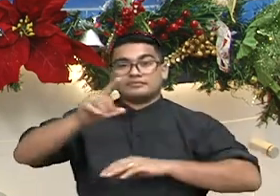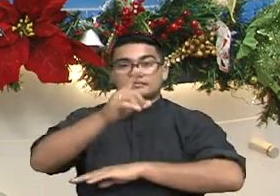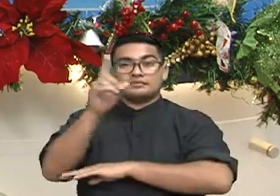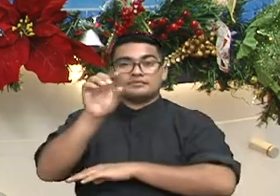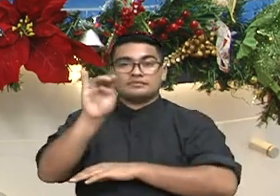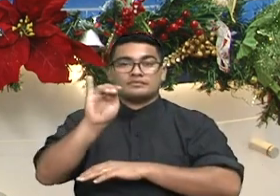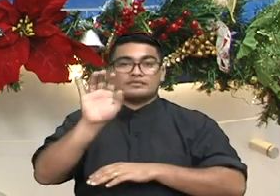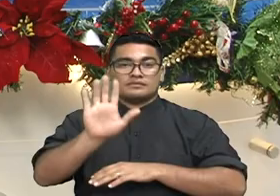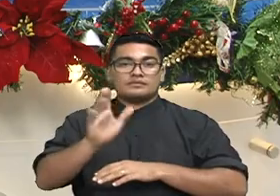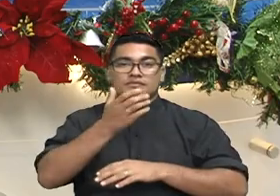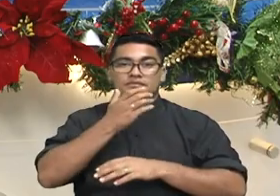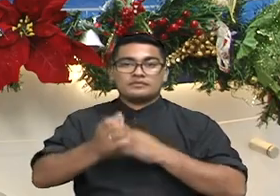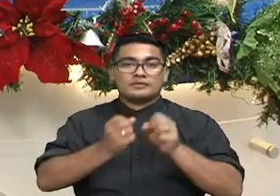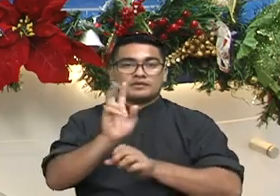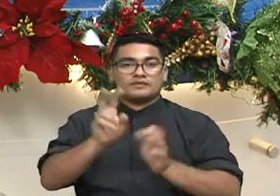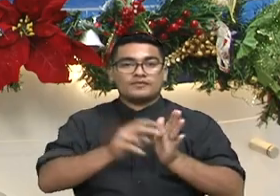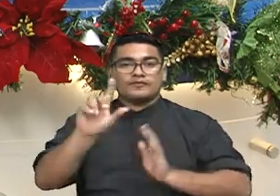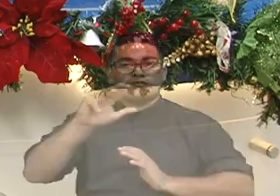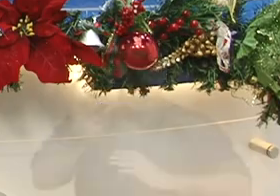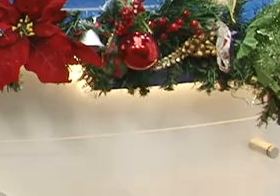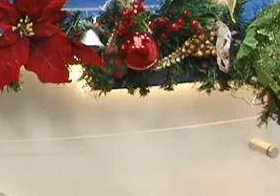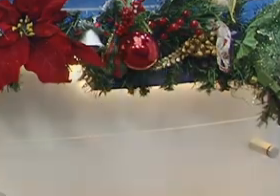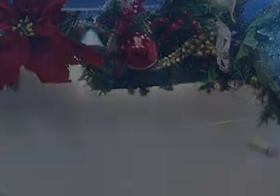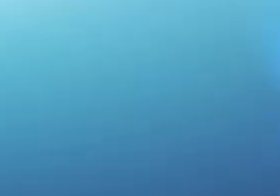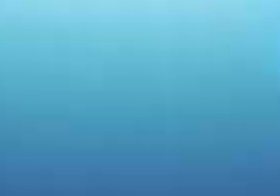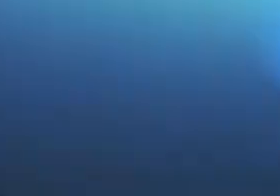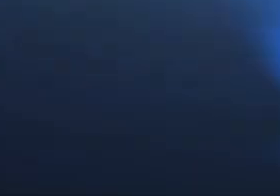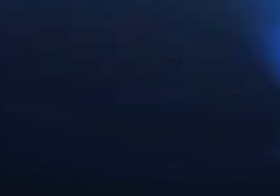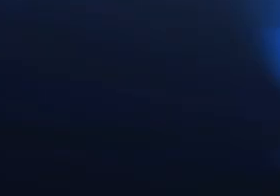miércoles 5 de diciembre del año 2019.